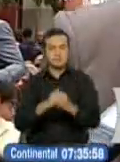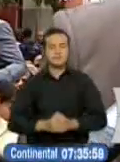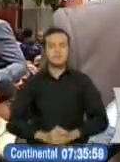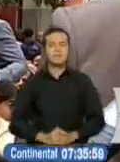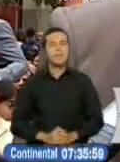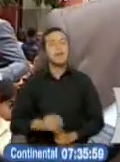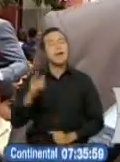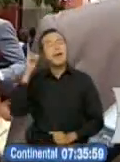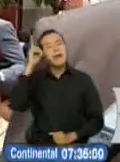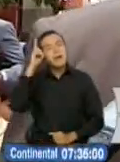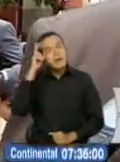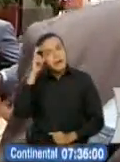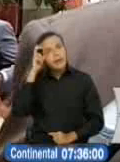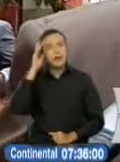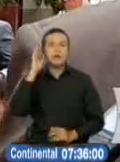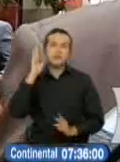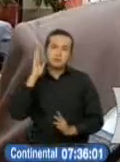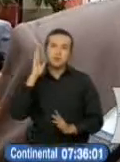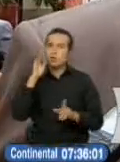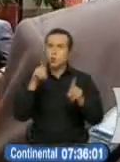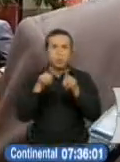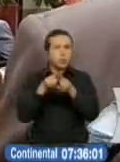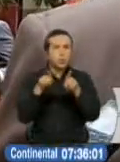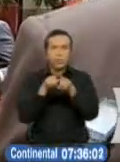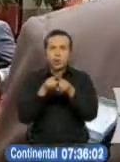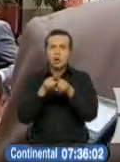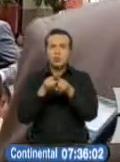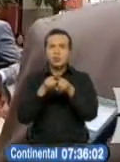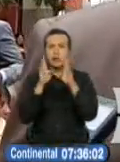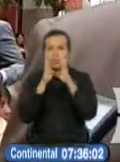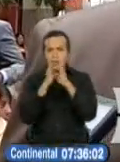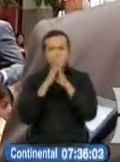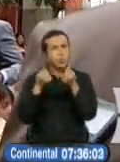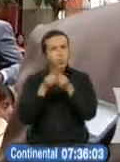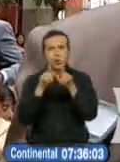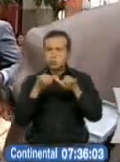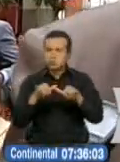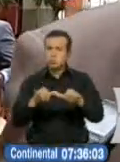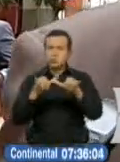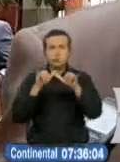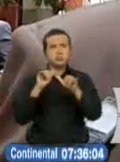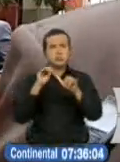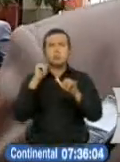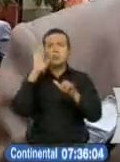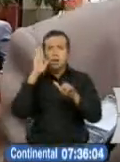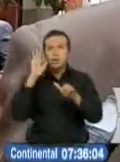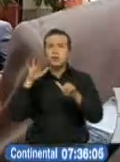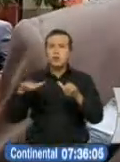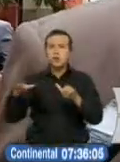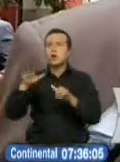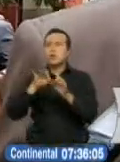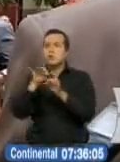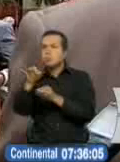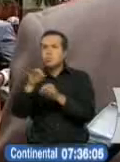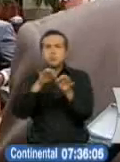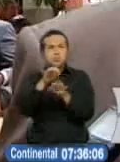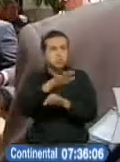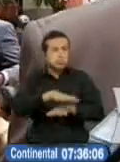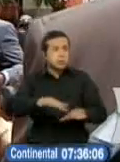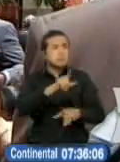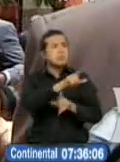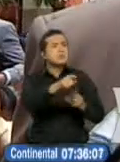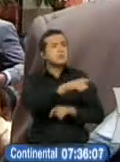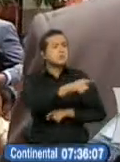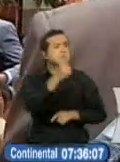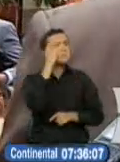Yo creo que en algún momento también este mismo tipo de eventos tenemos que llevarlo a los sectores populares, a los cantones, a las parroquias, para ver qué dice la